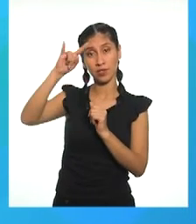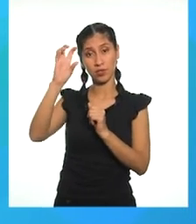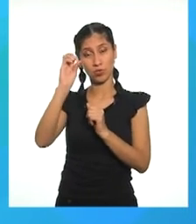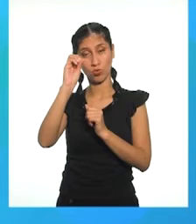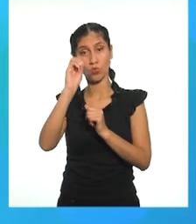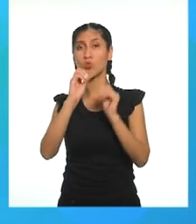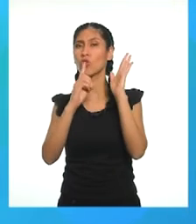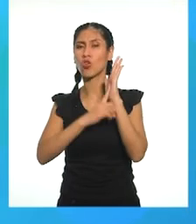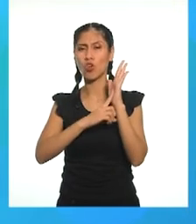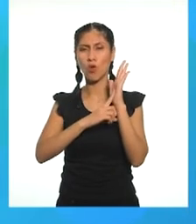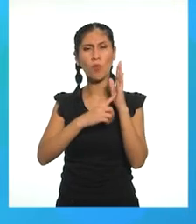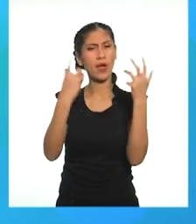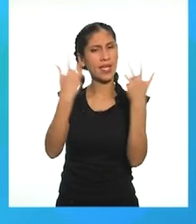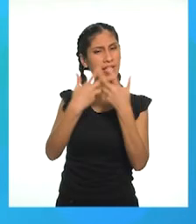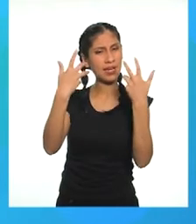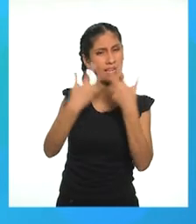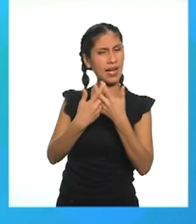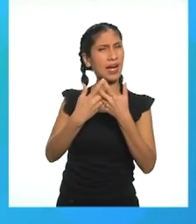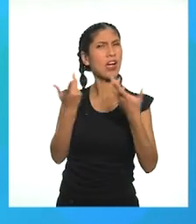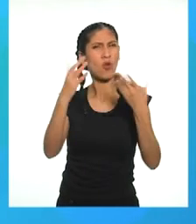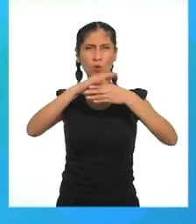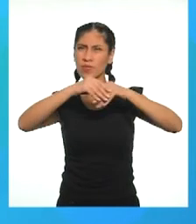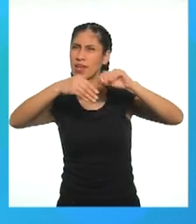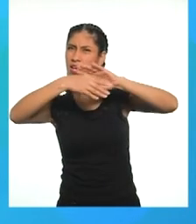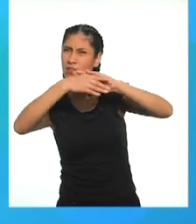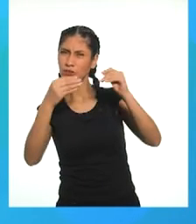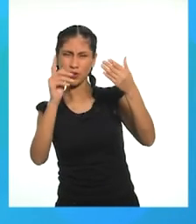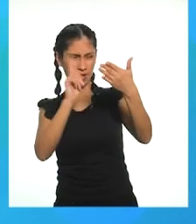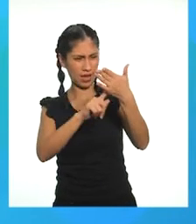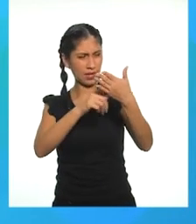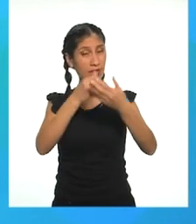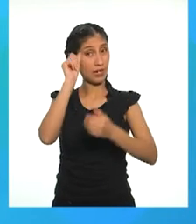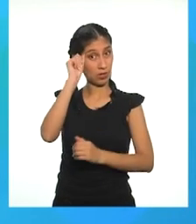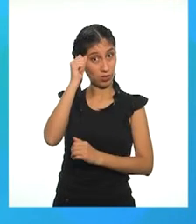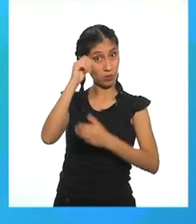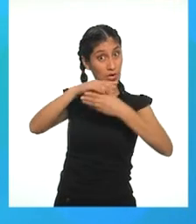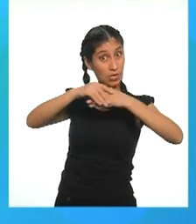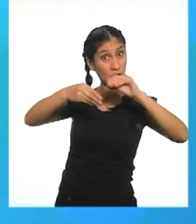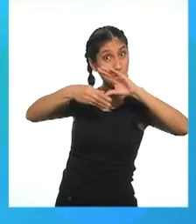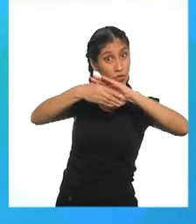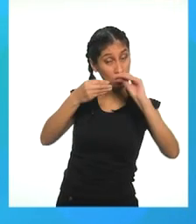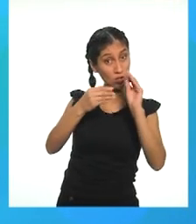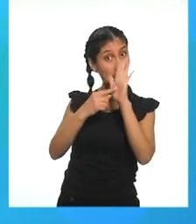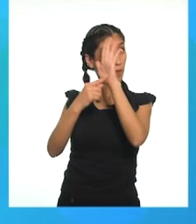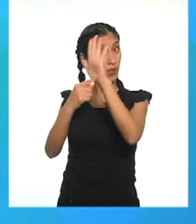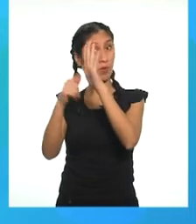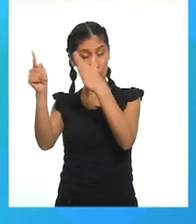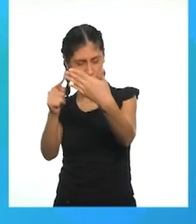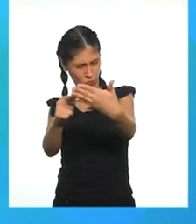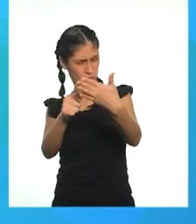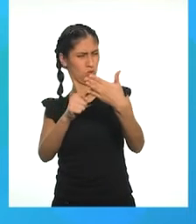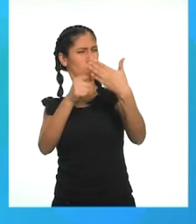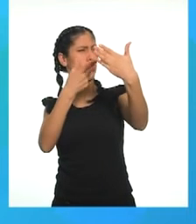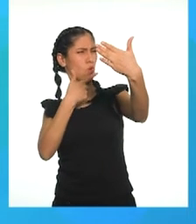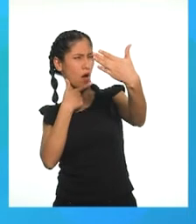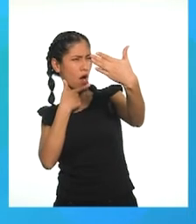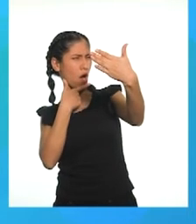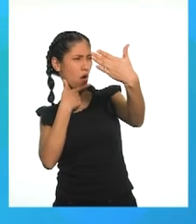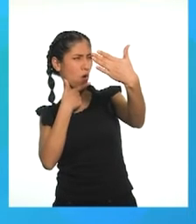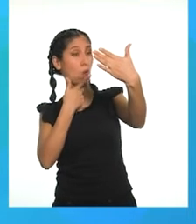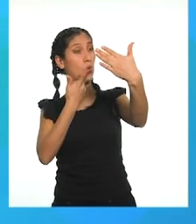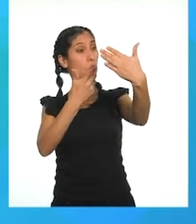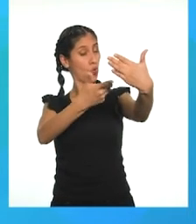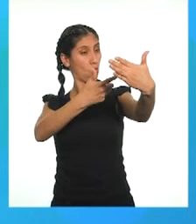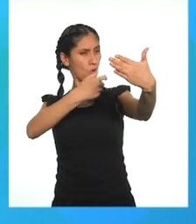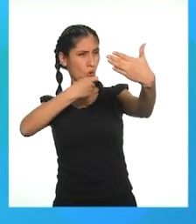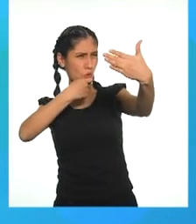el conflicto de la historia. Recordemos que para que una historia capture nuestra atención, tiene que suceder algo